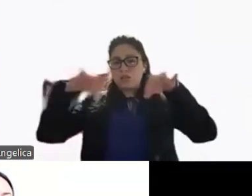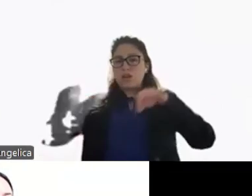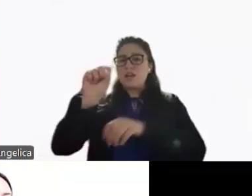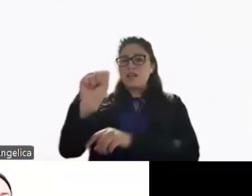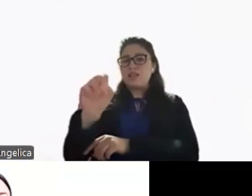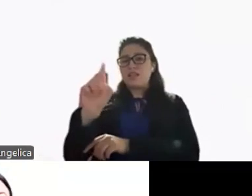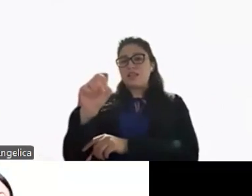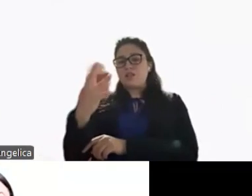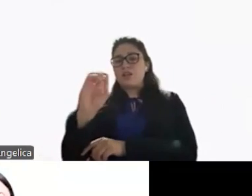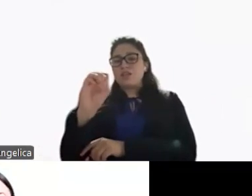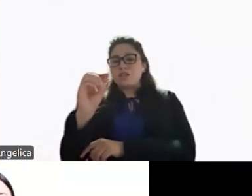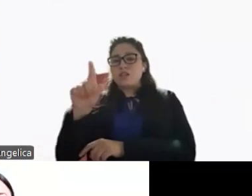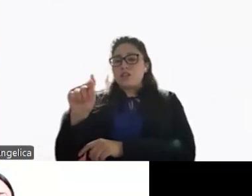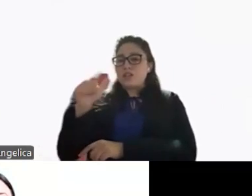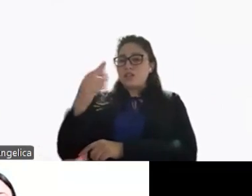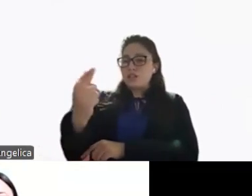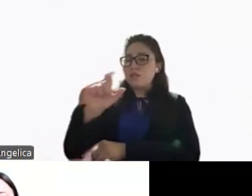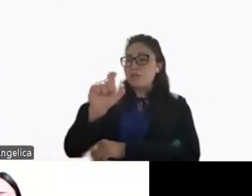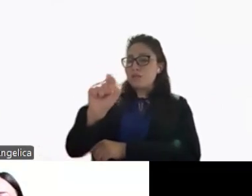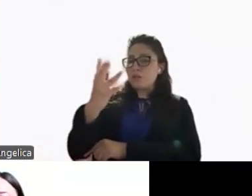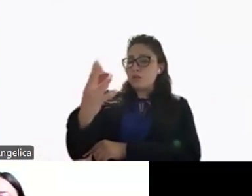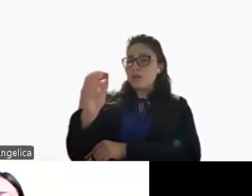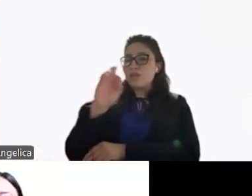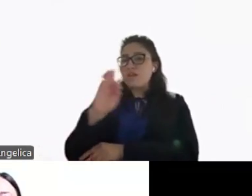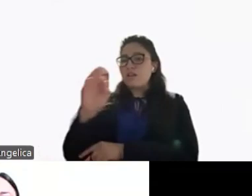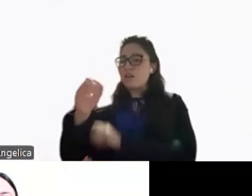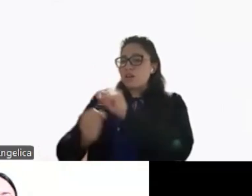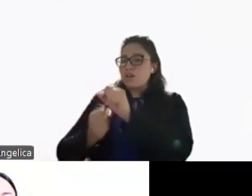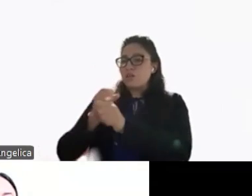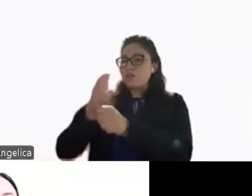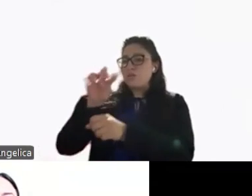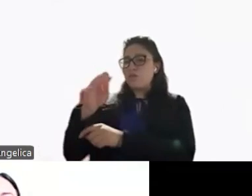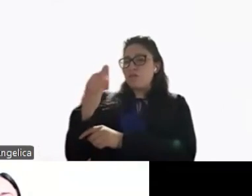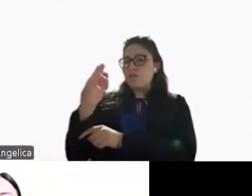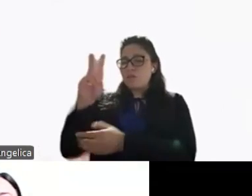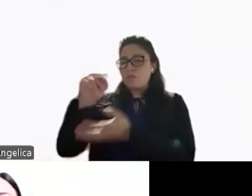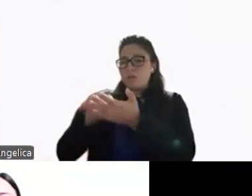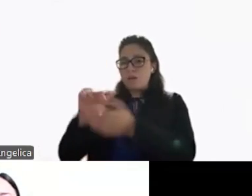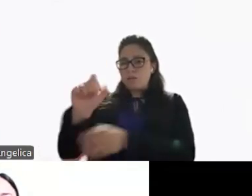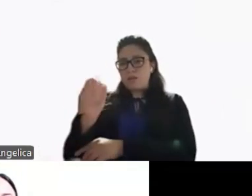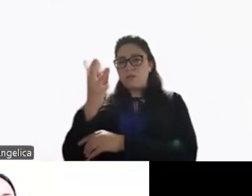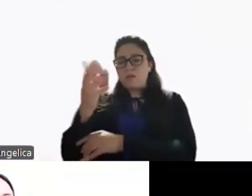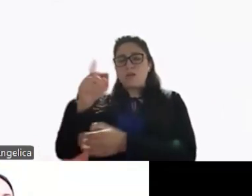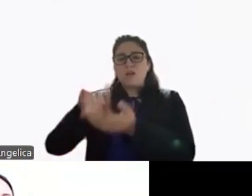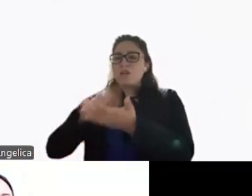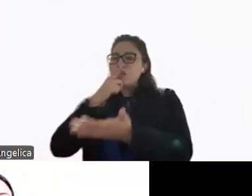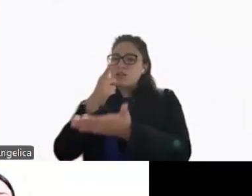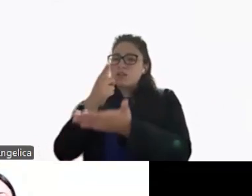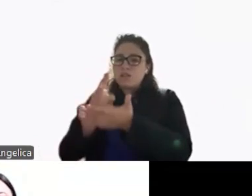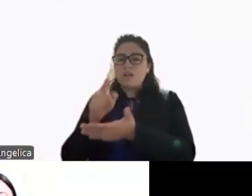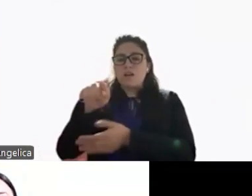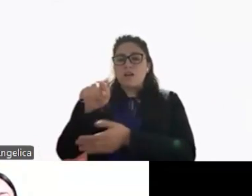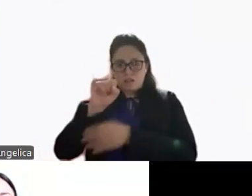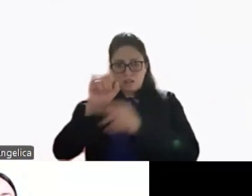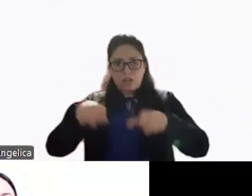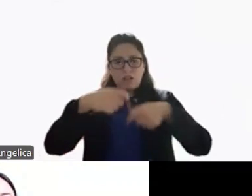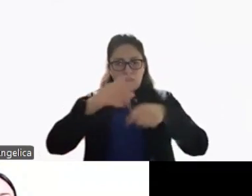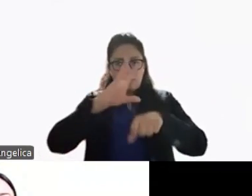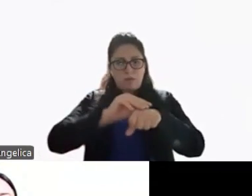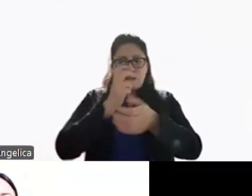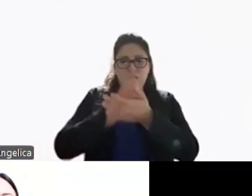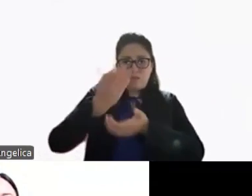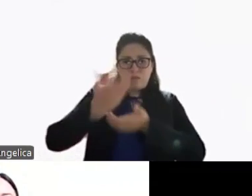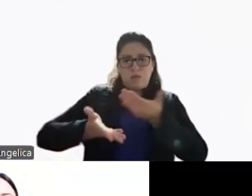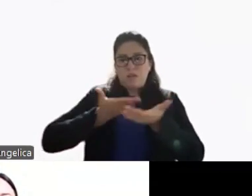Sedubice 07724 de fecha 19 de febrero del 2024, señaló que se consideraba viable la propuesta contenida